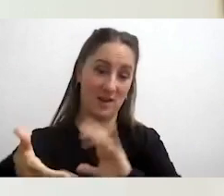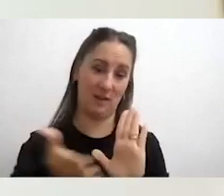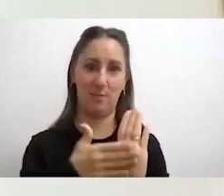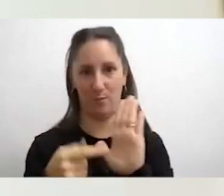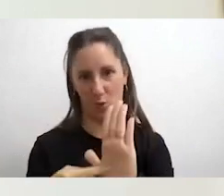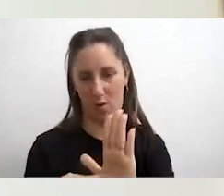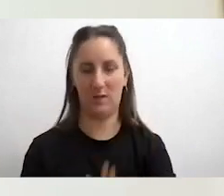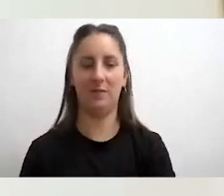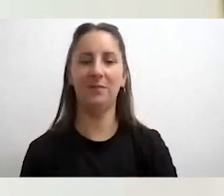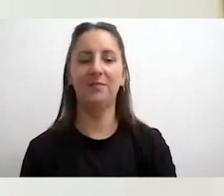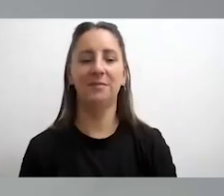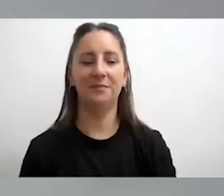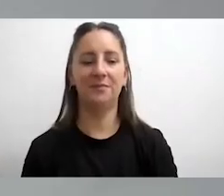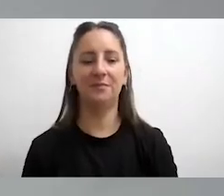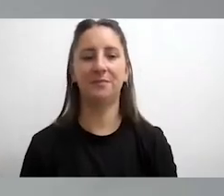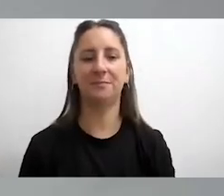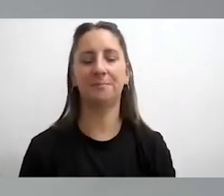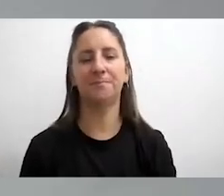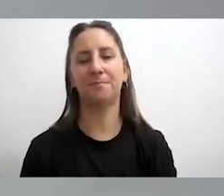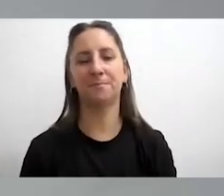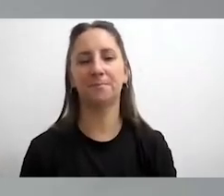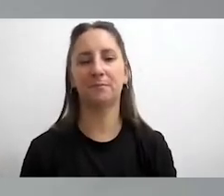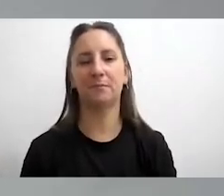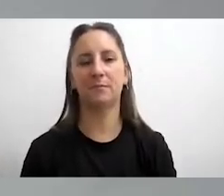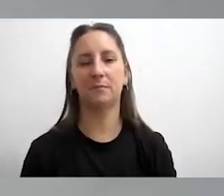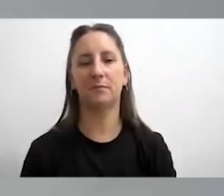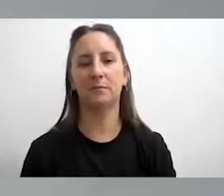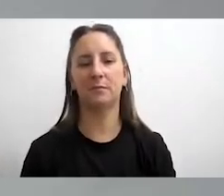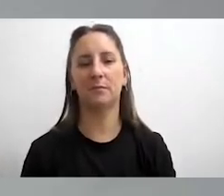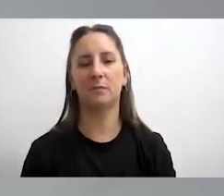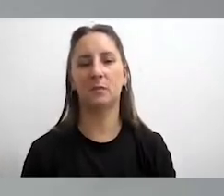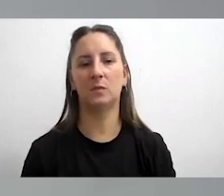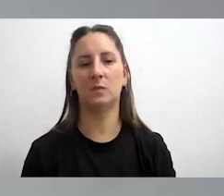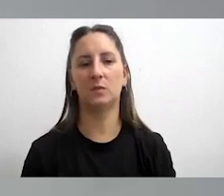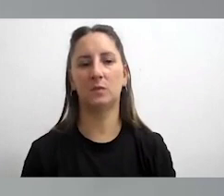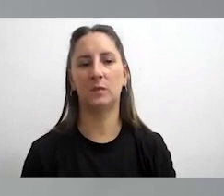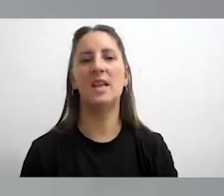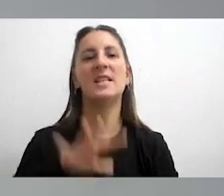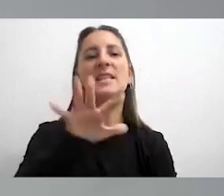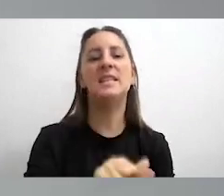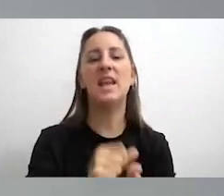básicamente. Ujú. ¿No es que la seña por ley congela precio?